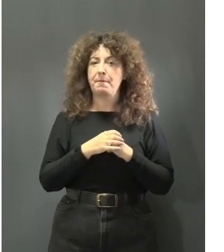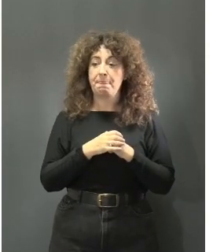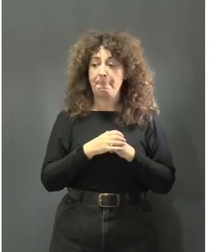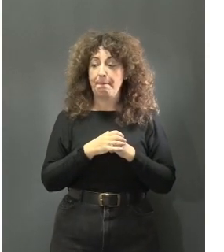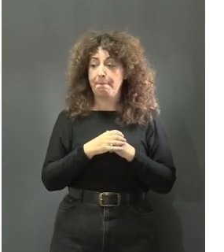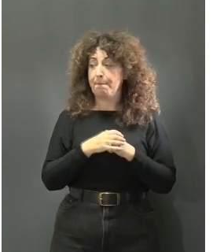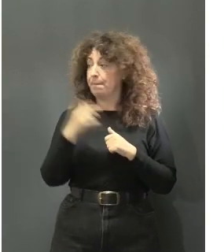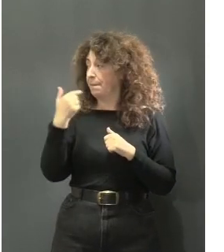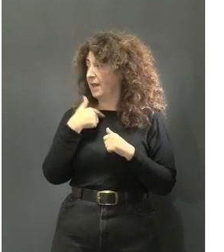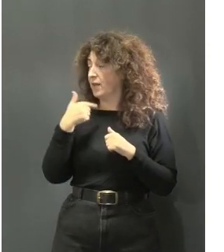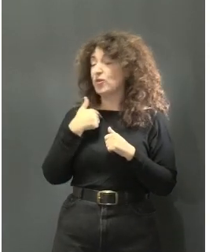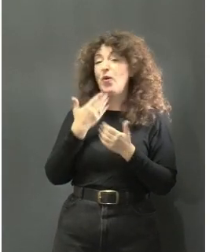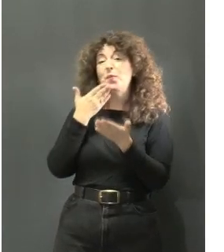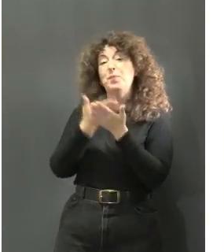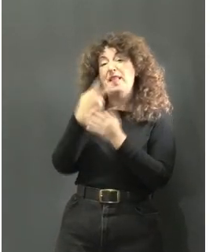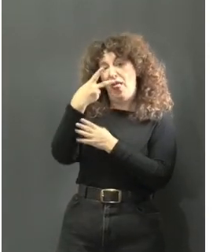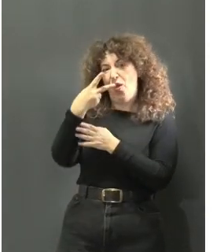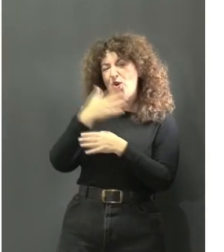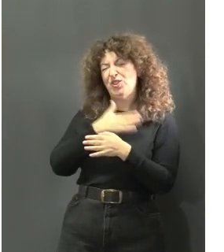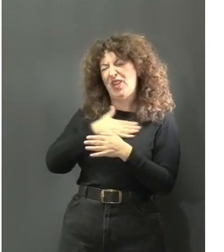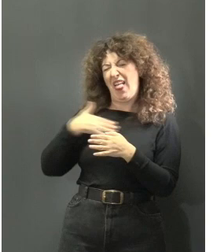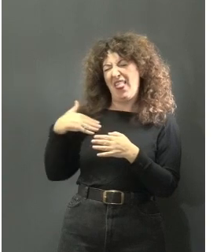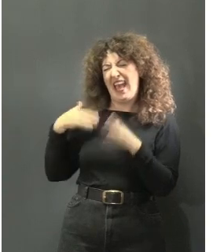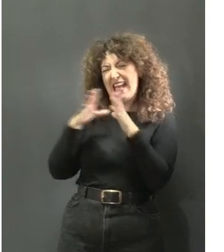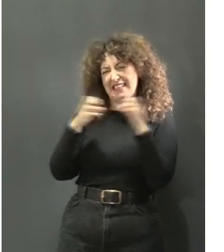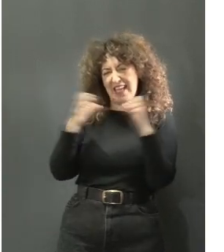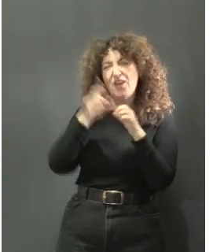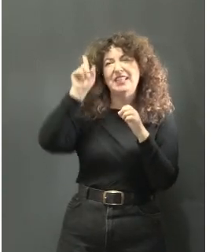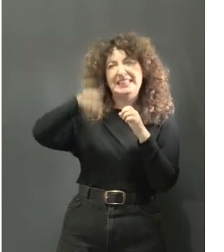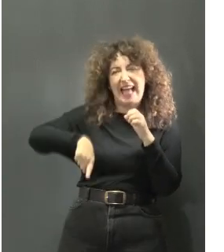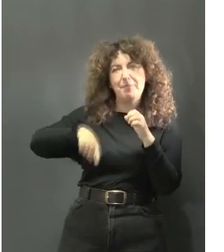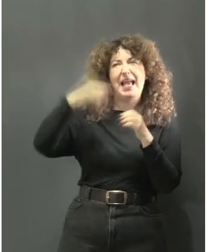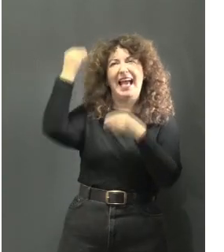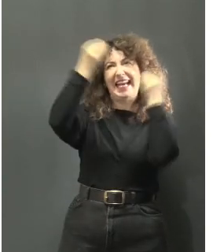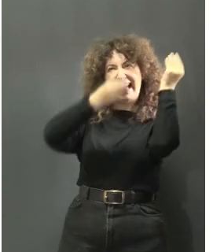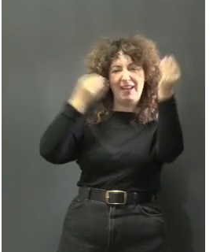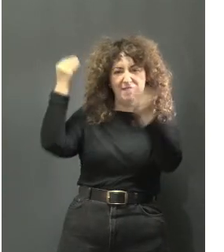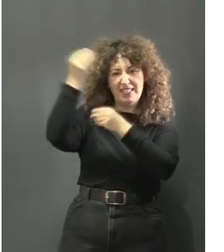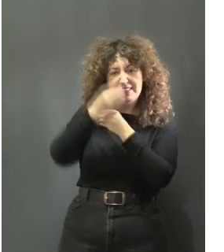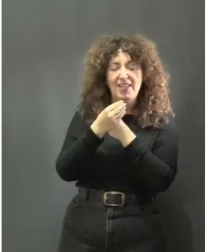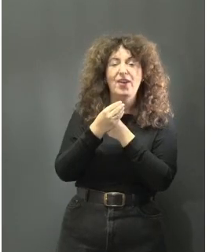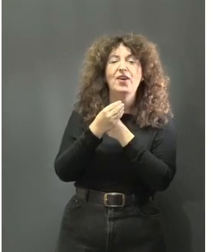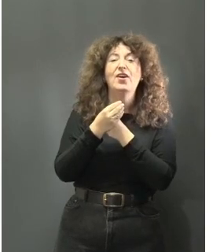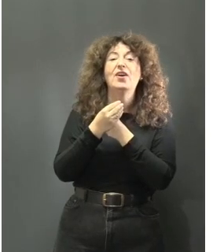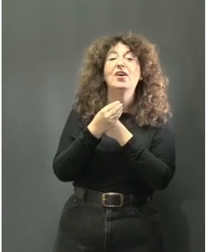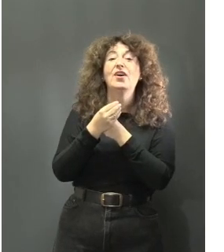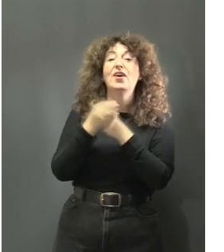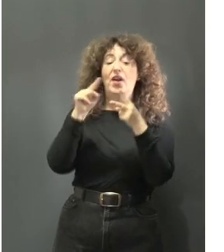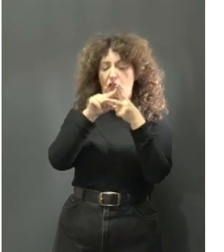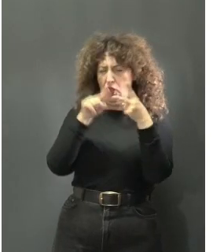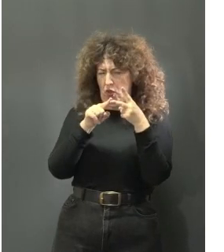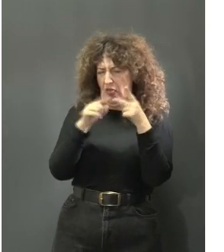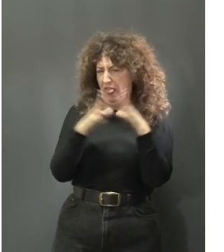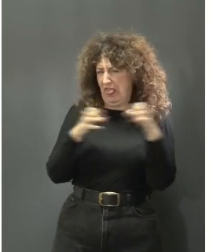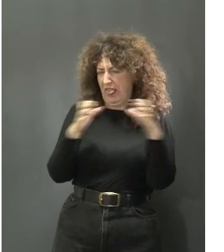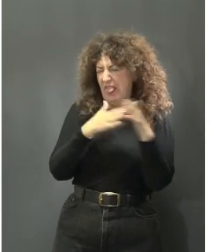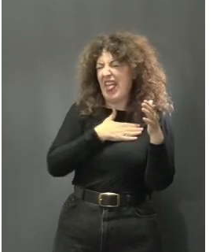Yo tendría 2 deseos, pero también una reflexión. Muchos deseos, más que 2, pero sí que me gustaría